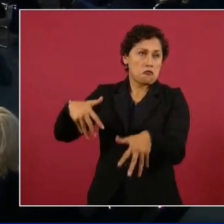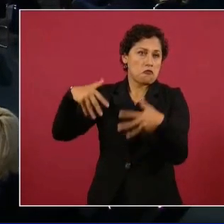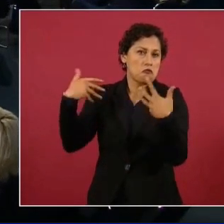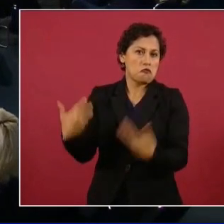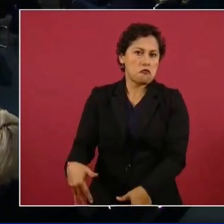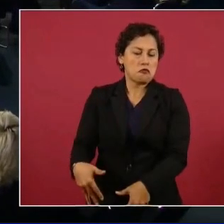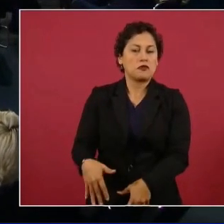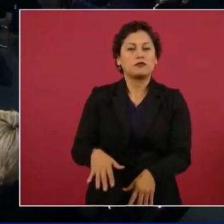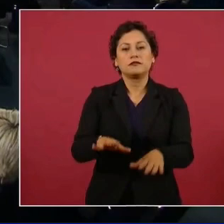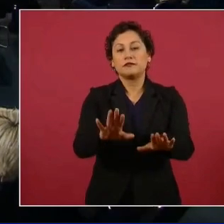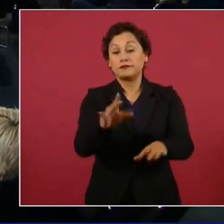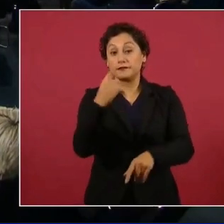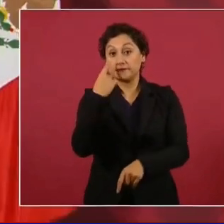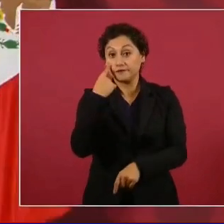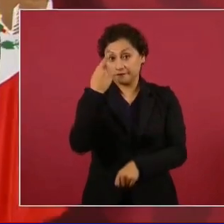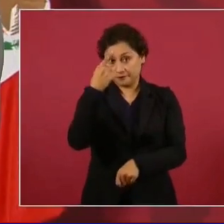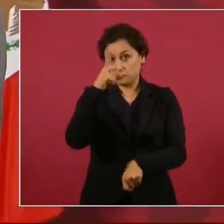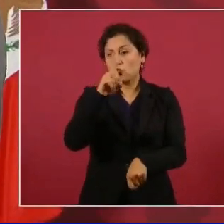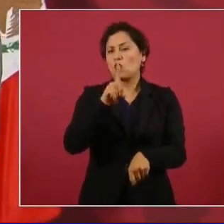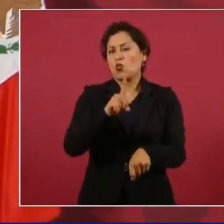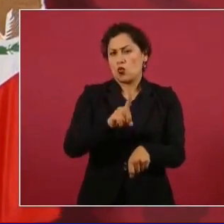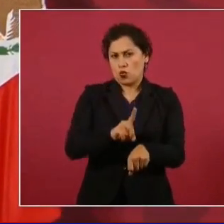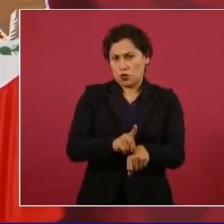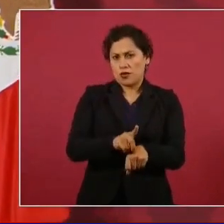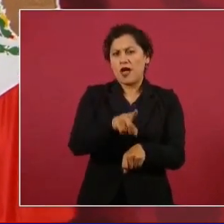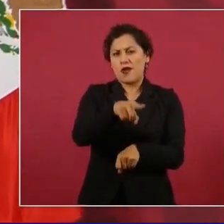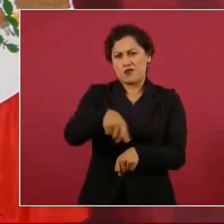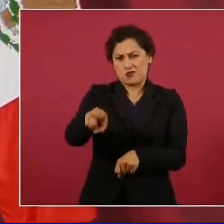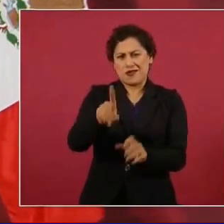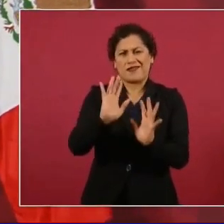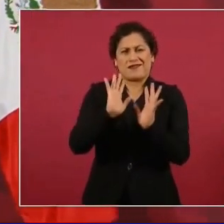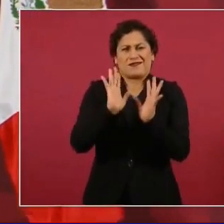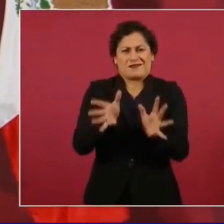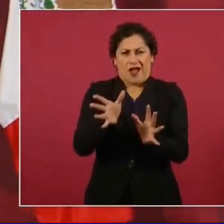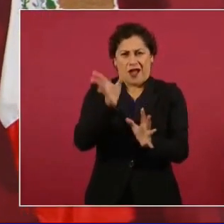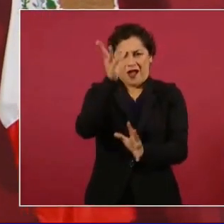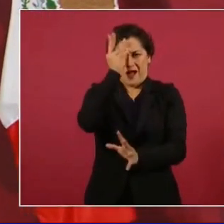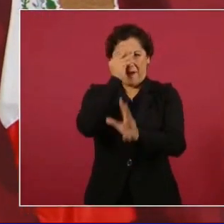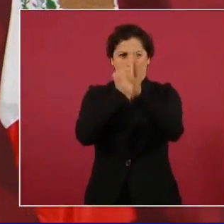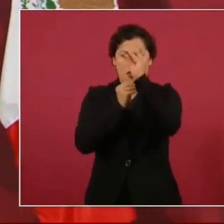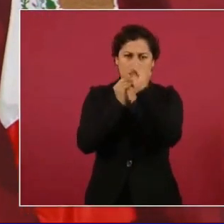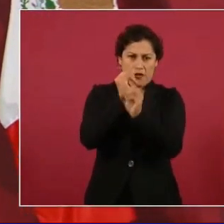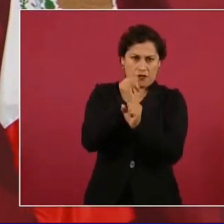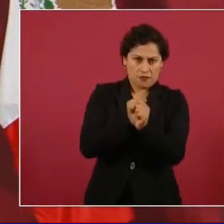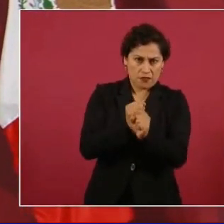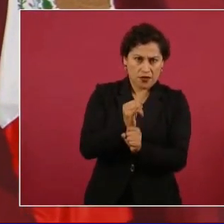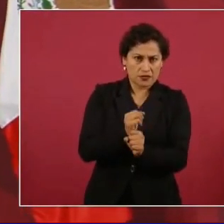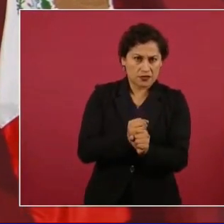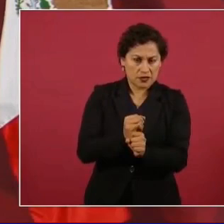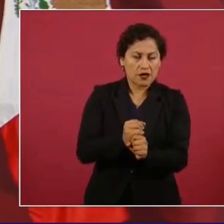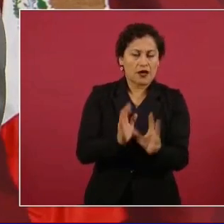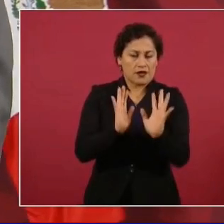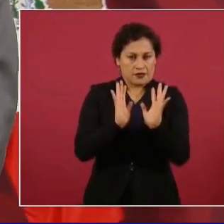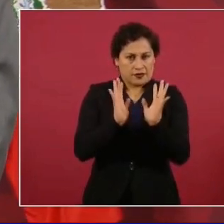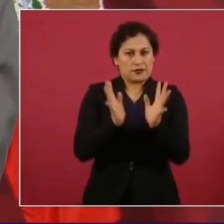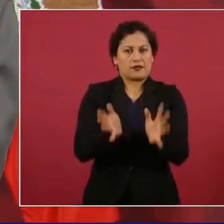si ya ustedes han avanzado en la investigación, ojalá y nos